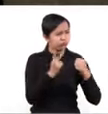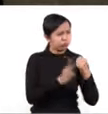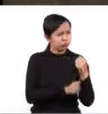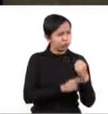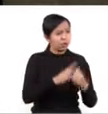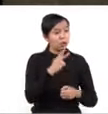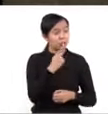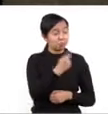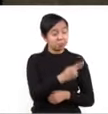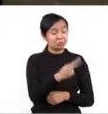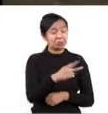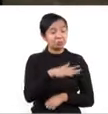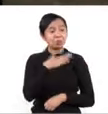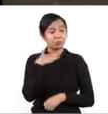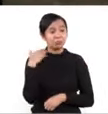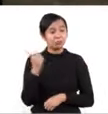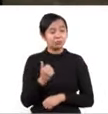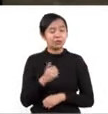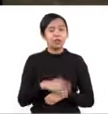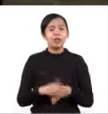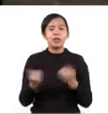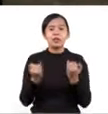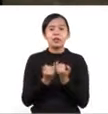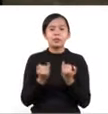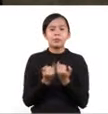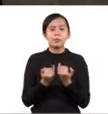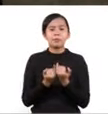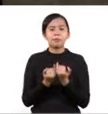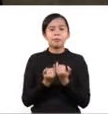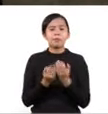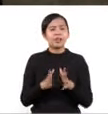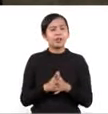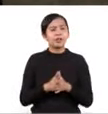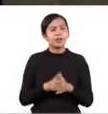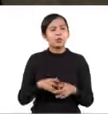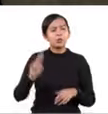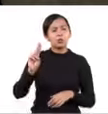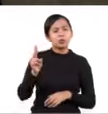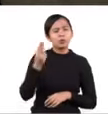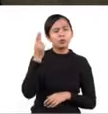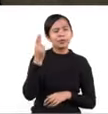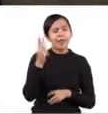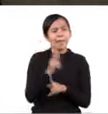públicas alemanas y en particular también de la universidad